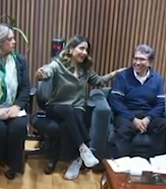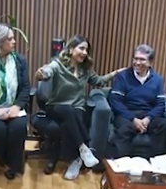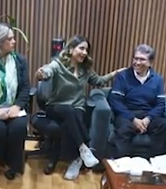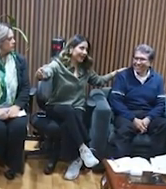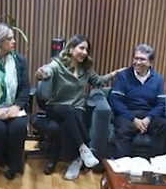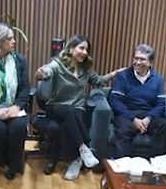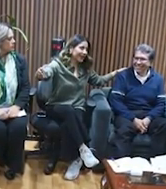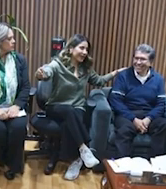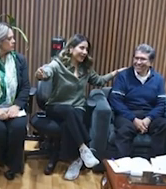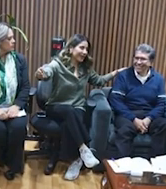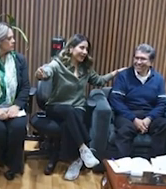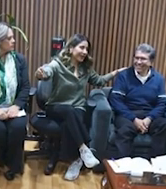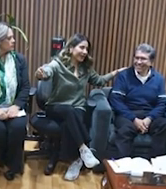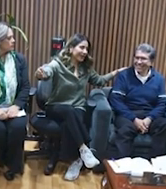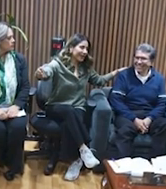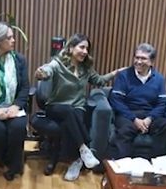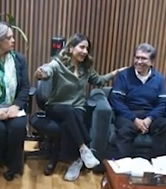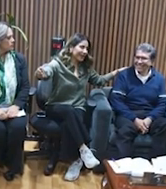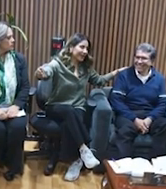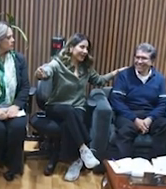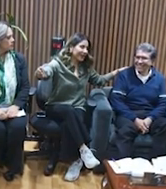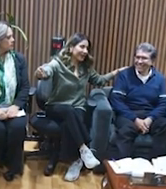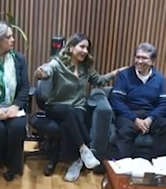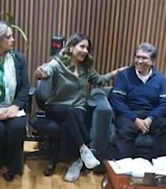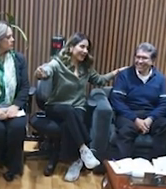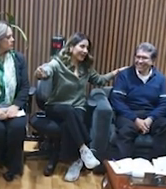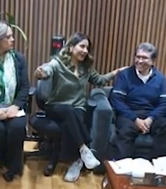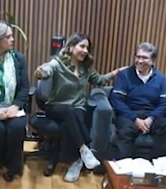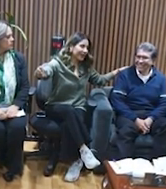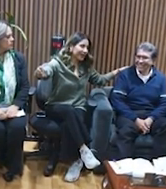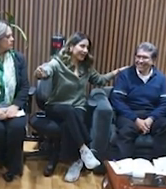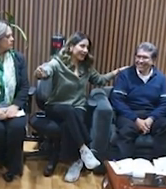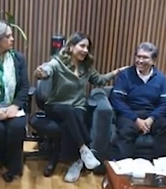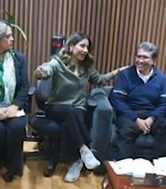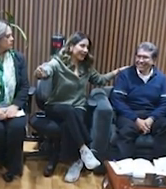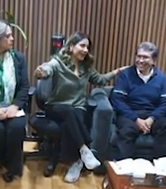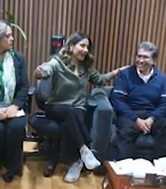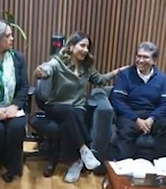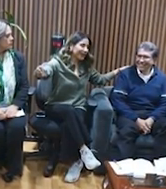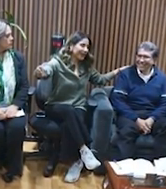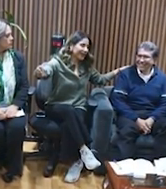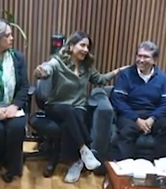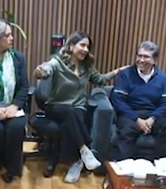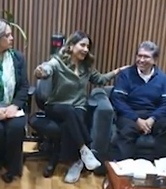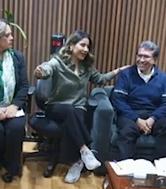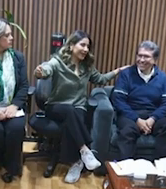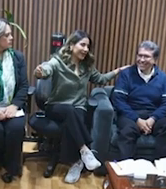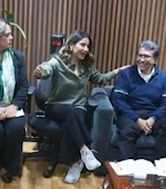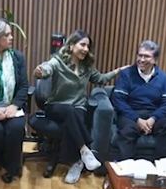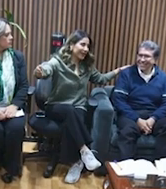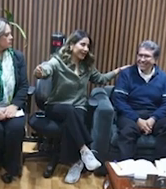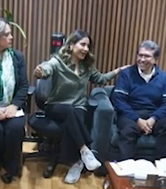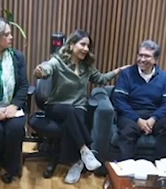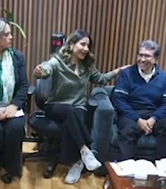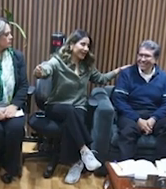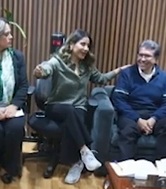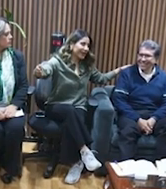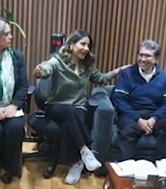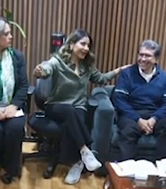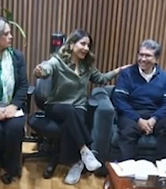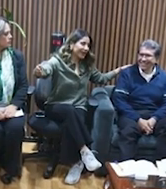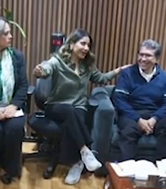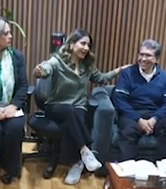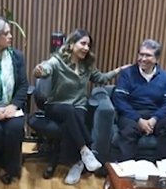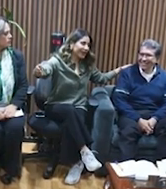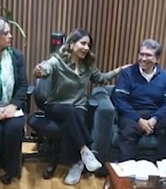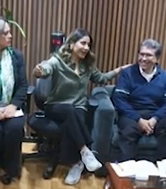inconformes con la reforma constitucional, en ese ámbito realizarán mesas de diálogo a partir de la próxima semana con el presidente